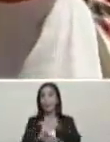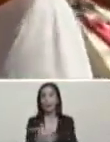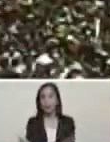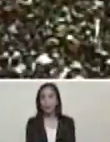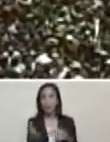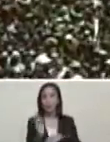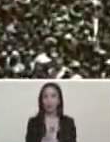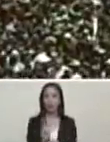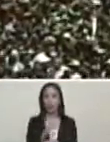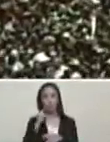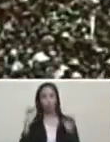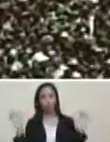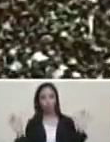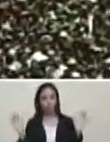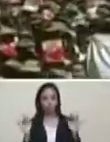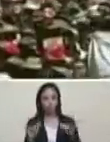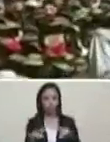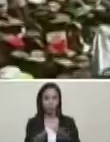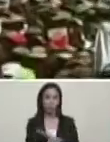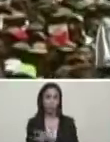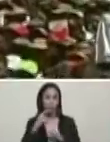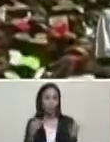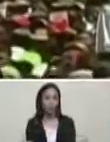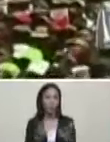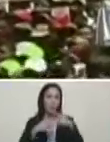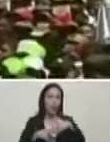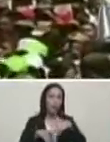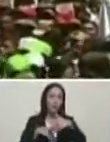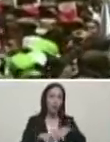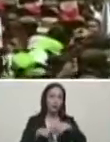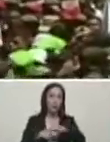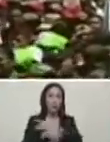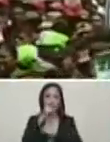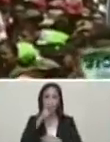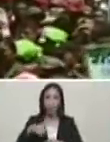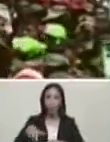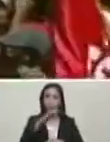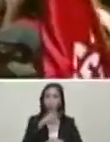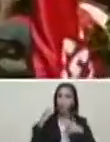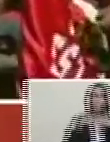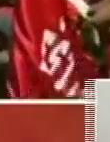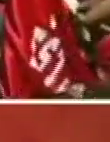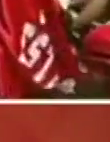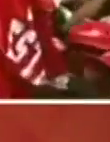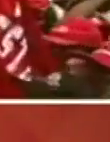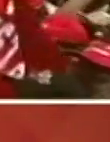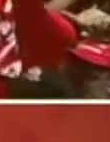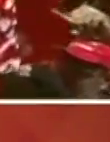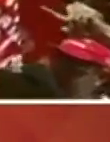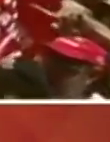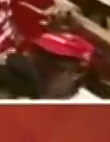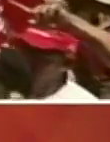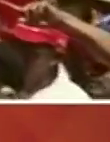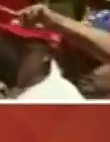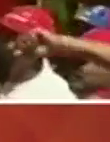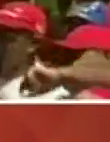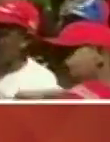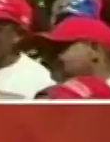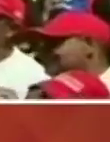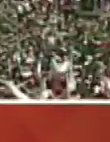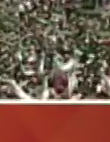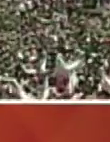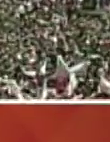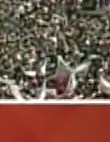de las acciones de movilización popular con motivo de los 200 años del discurso de